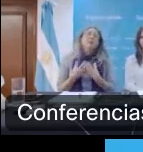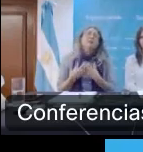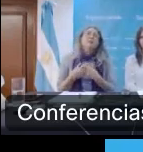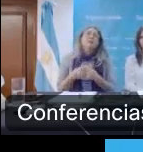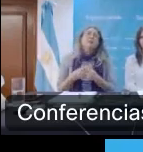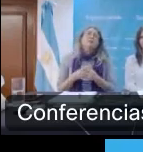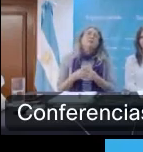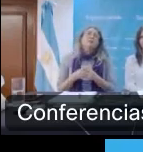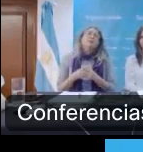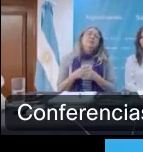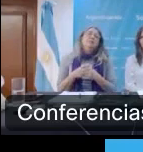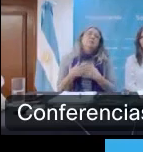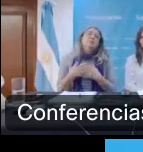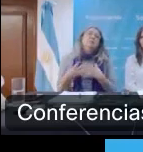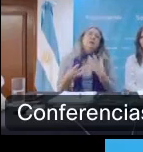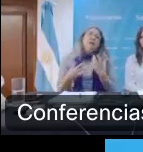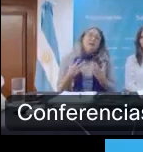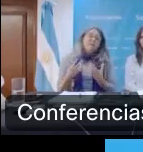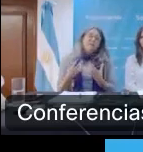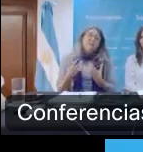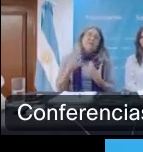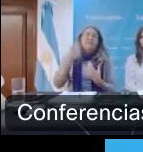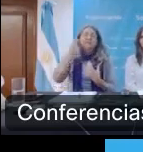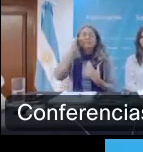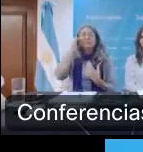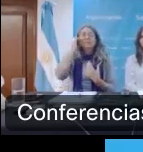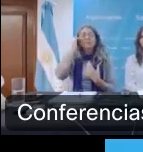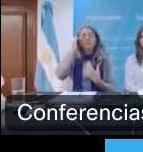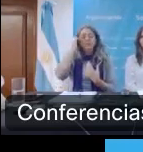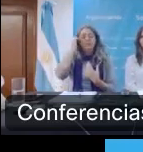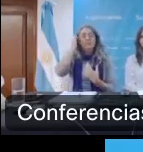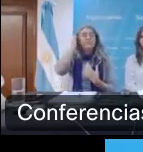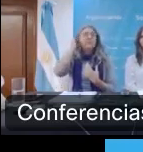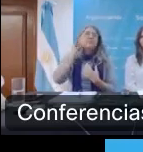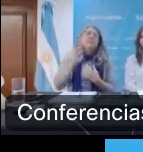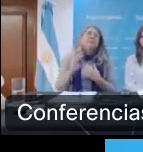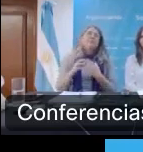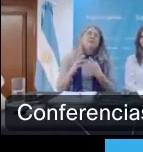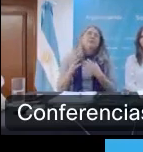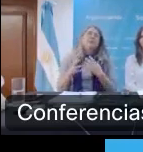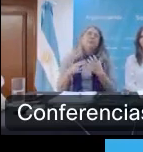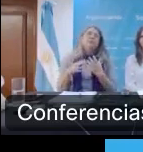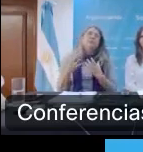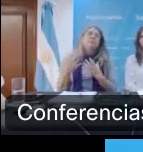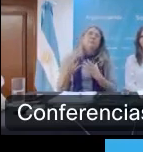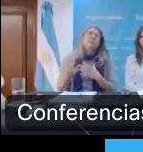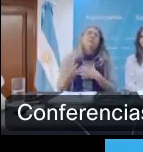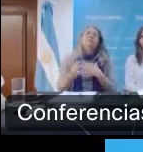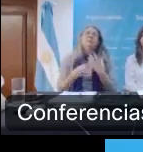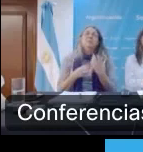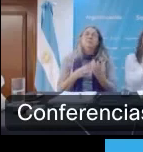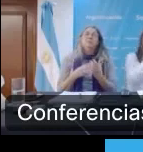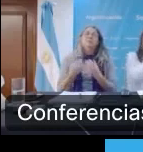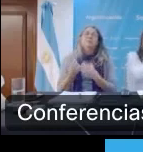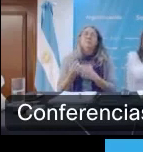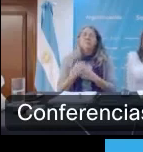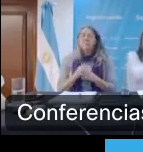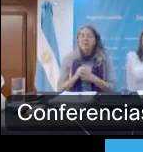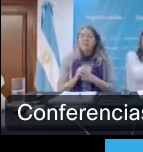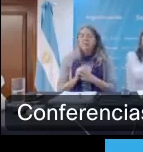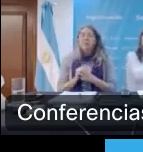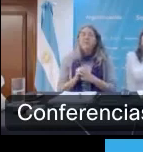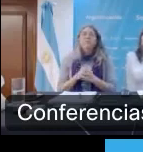indagando en torno a las dimensiones que estaban en la diapositiva anterior, del